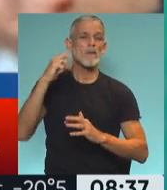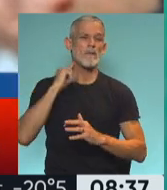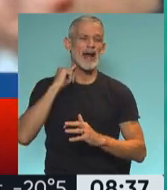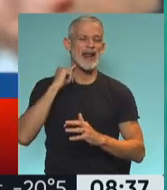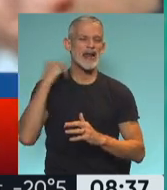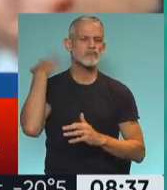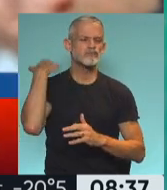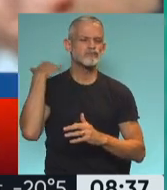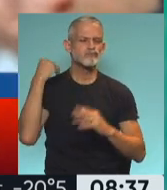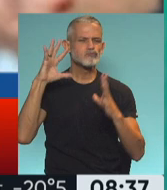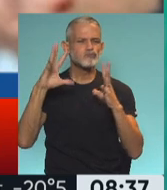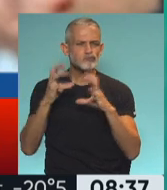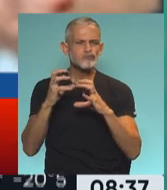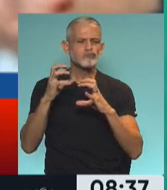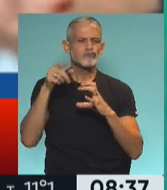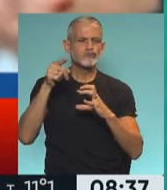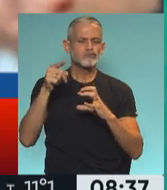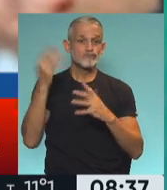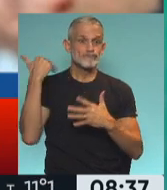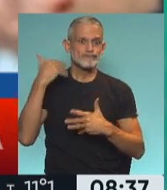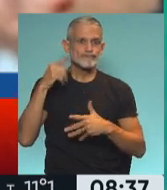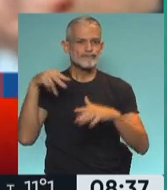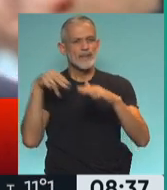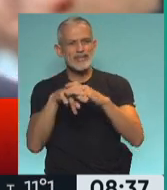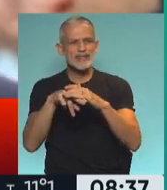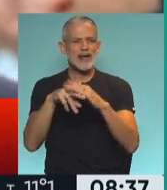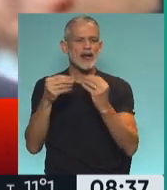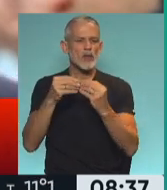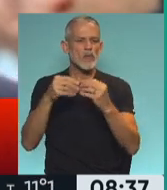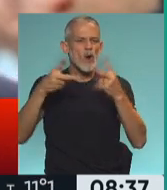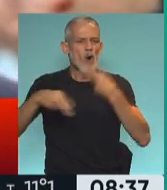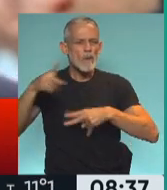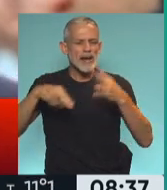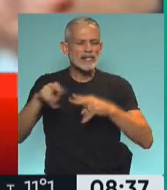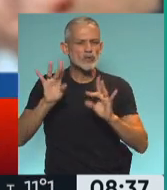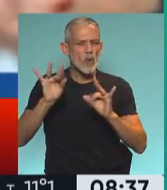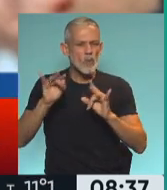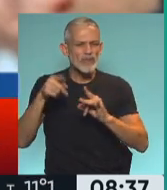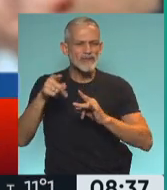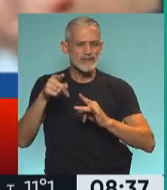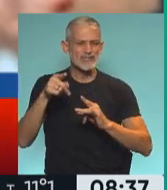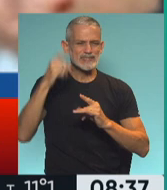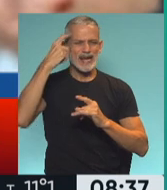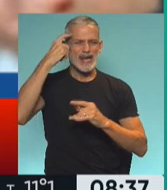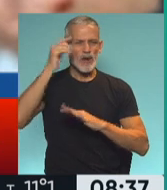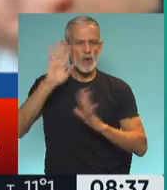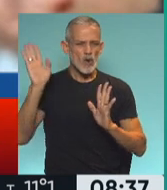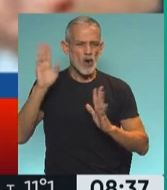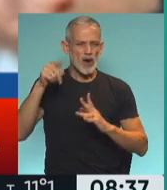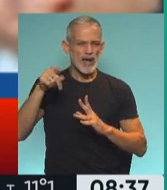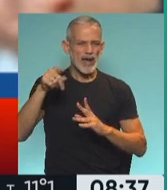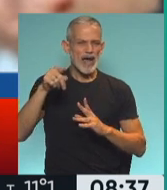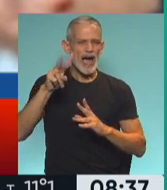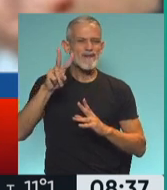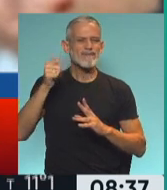neumonía que complicó su salud luego de haber sido sometido a una compleja intervención quirúrgica neurológica. Según